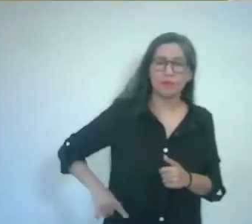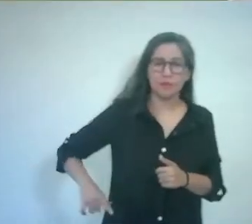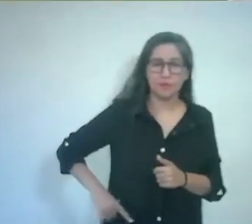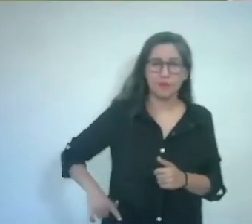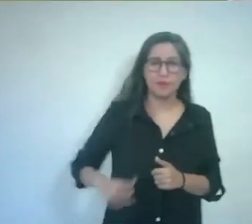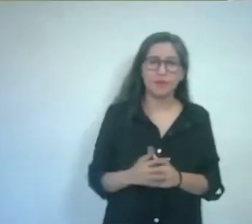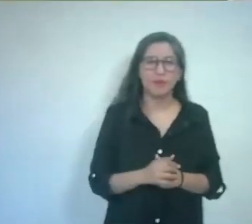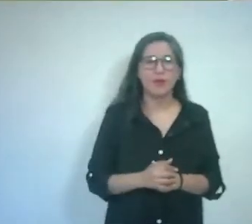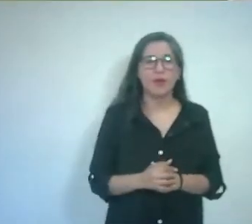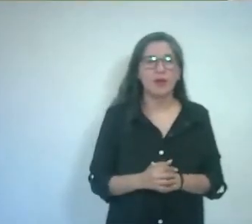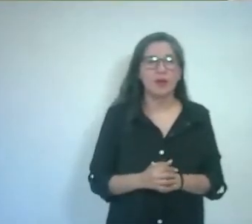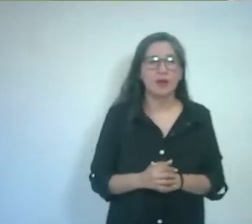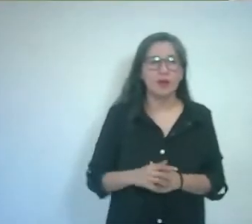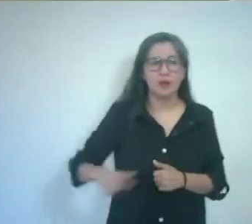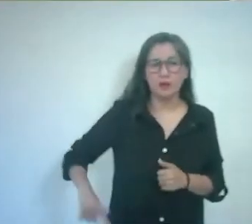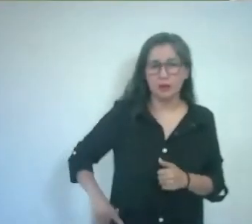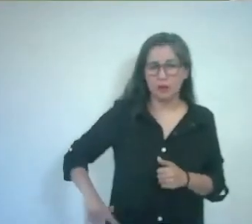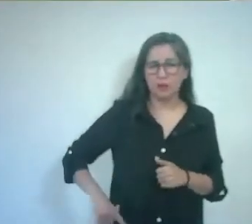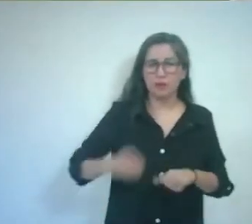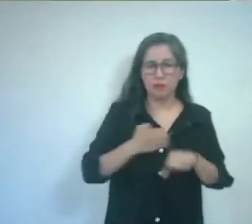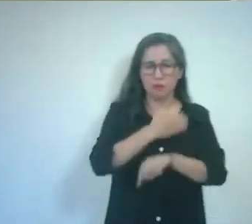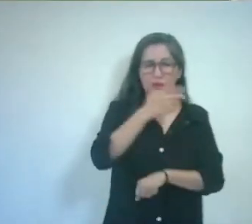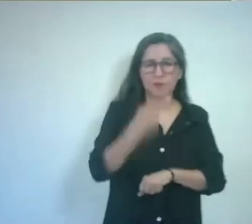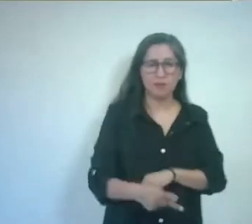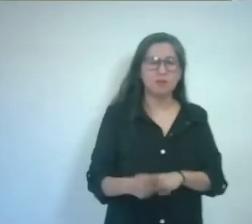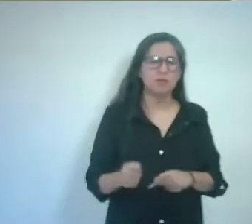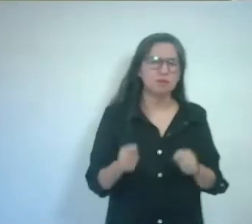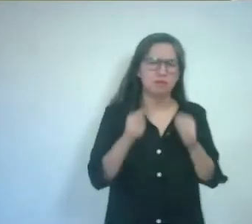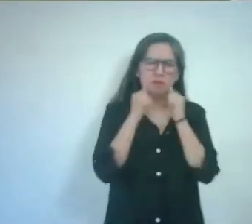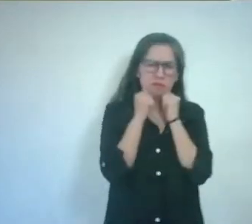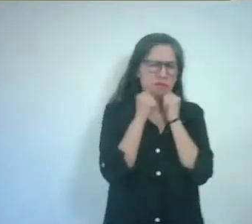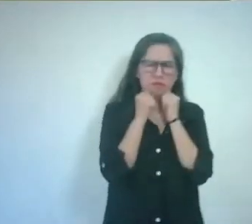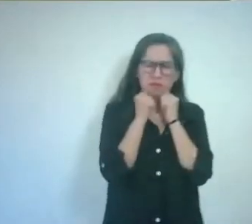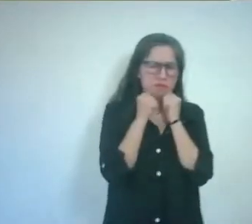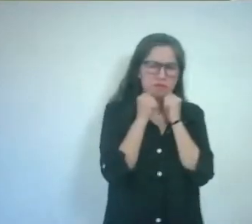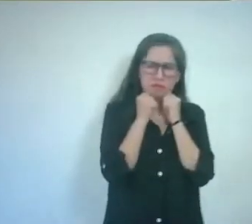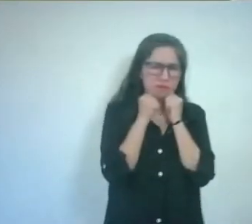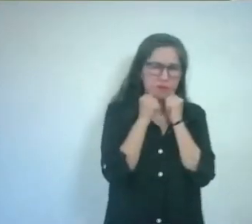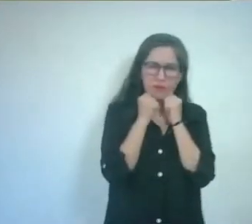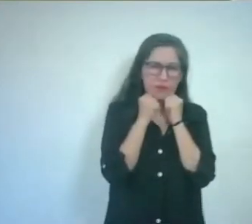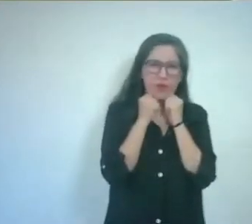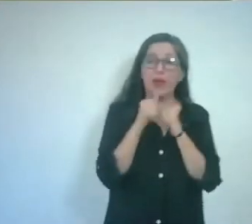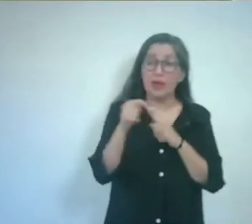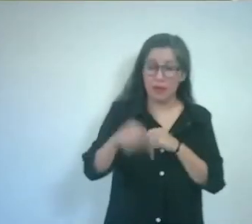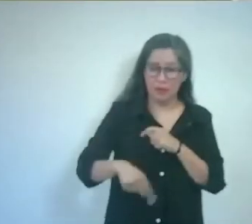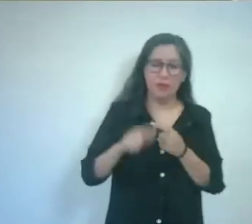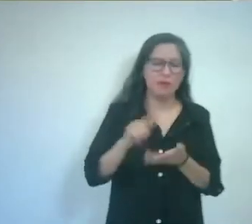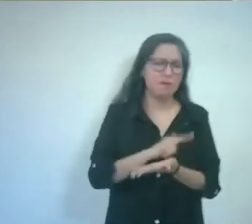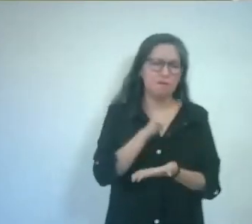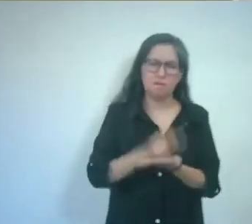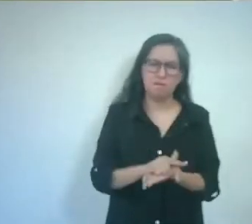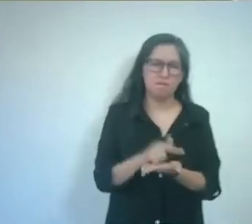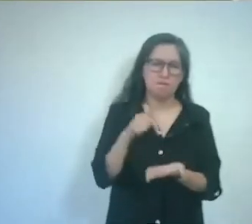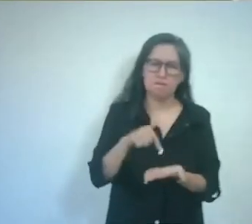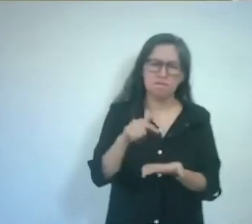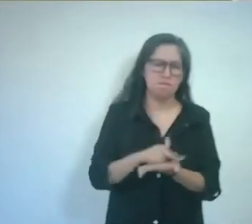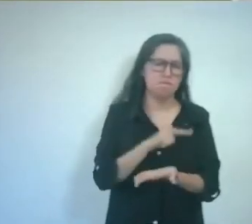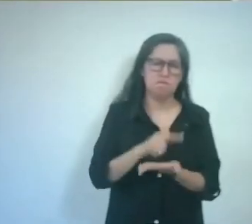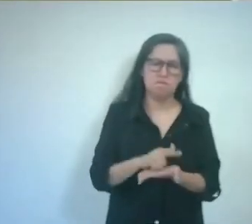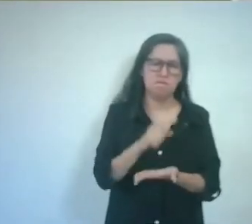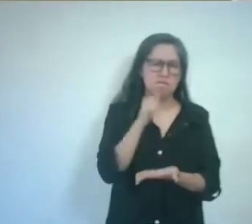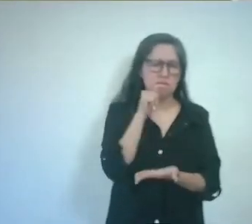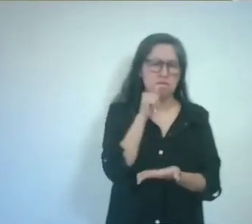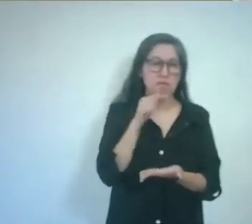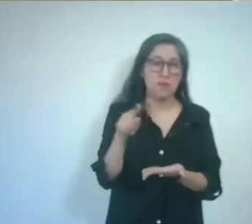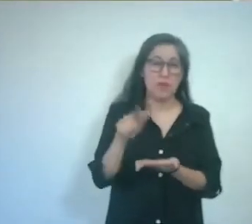gubernamentales del gobierno del estado no importaba. Aquí también la ley no es la ley. A todo mundo